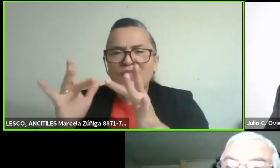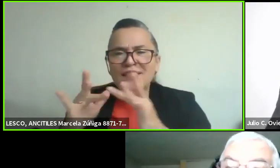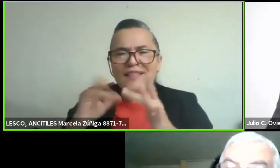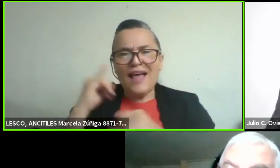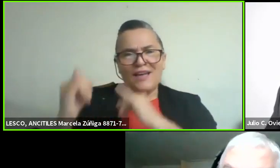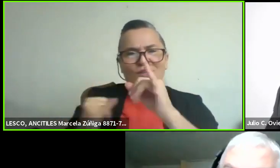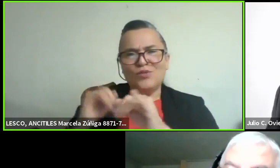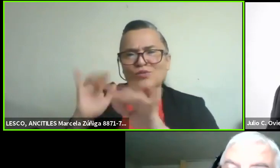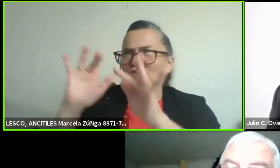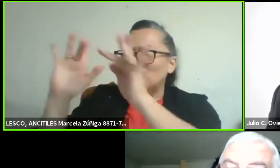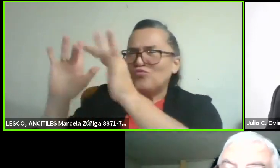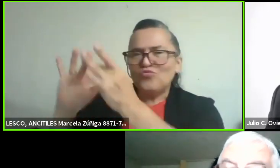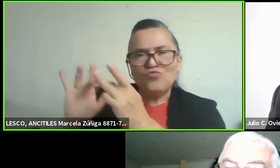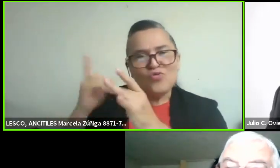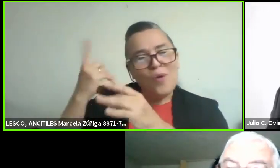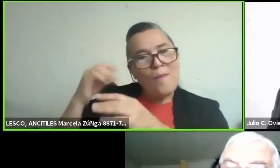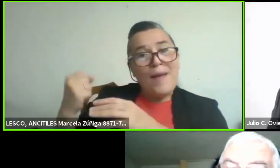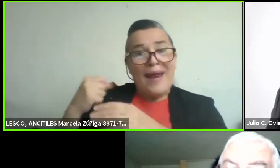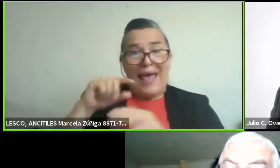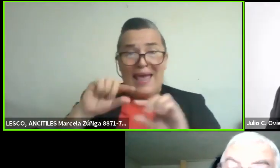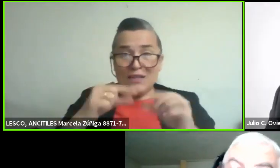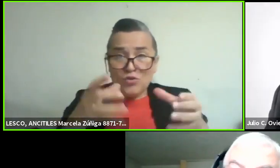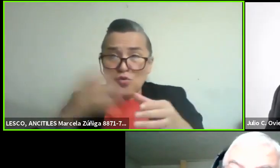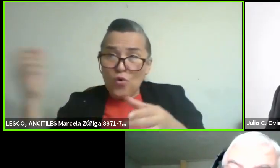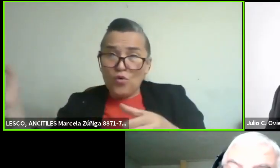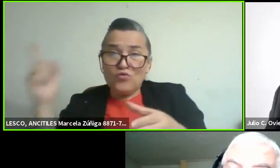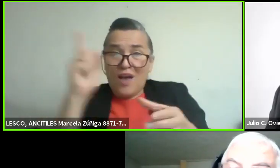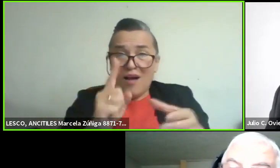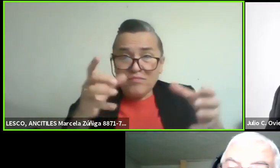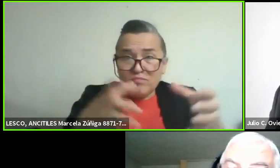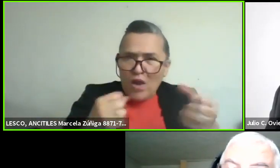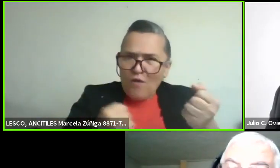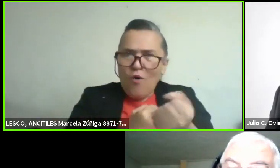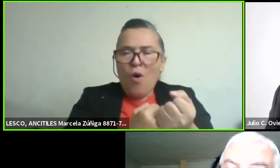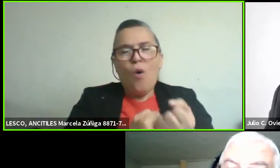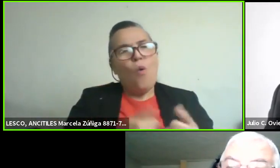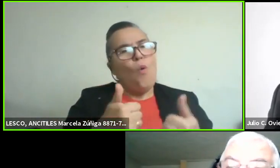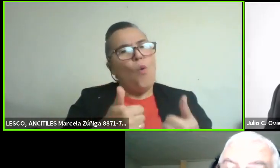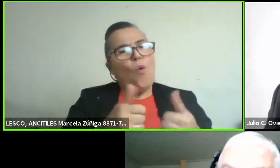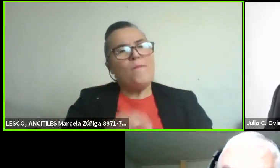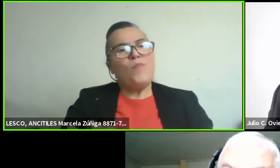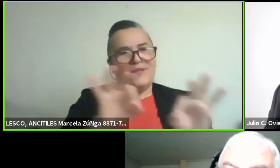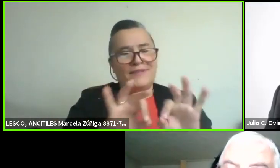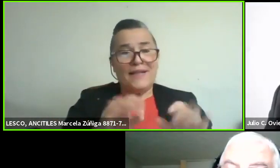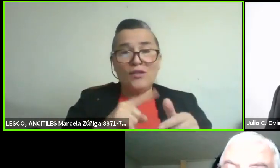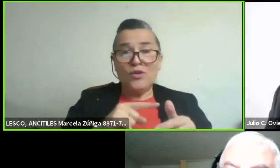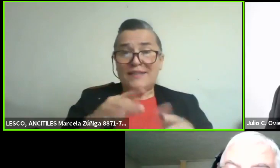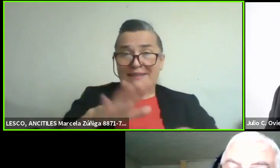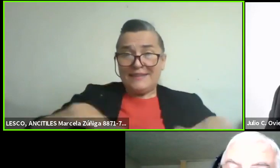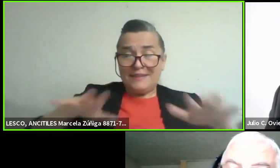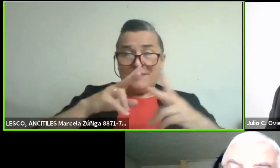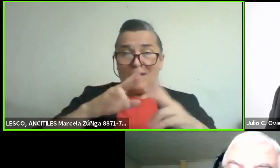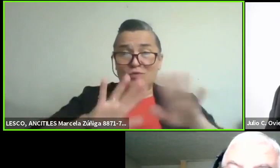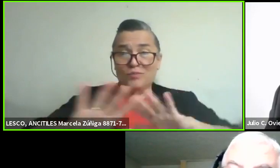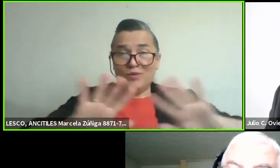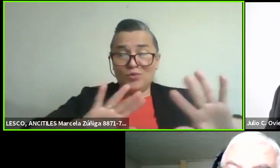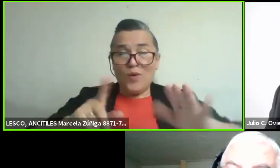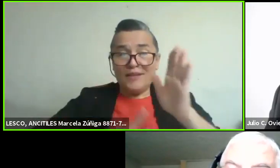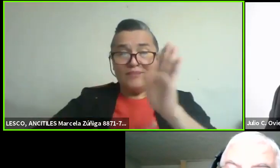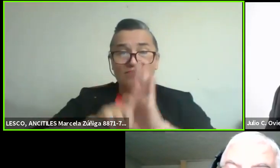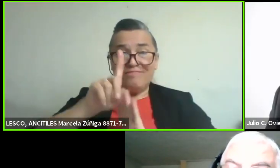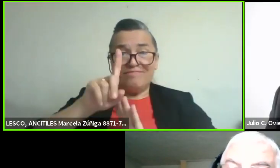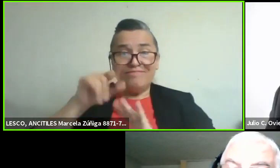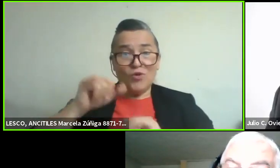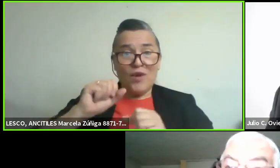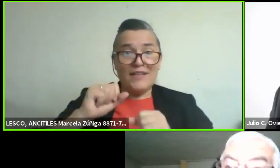para fortalecer esos núcleos es muy importante en ese sentido todo este tipo de espacios virtuales que se han ido desarrollando al calor de